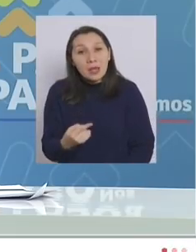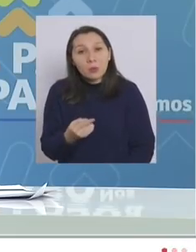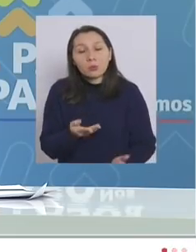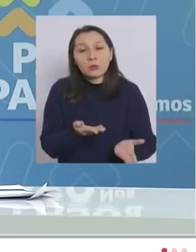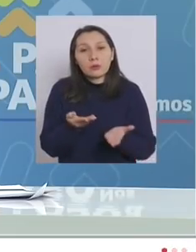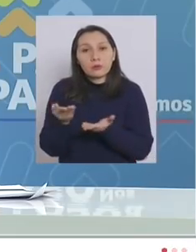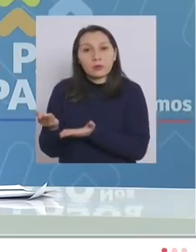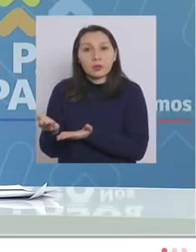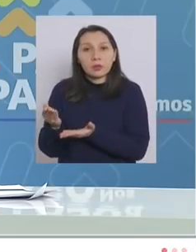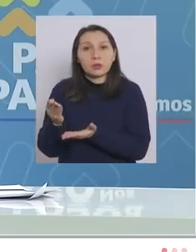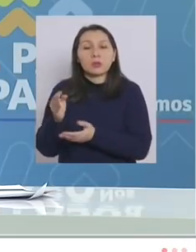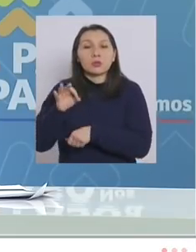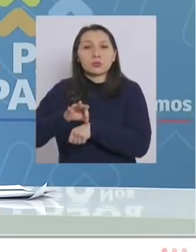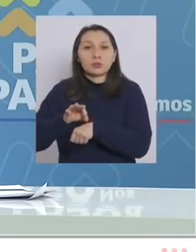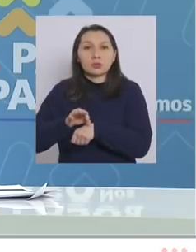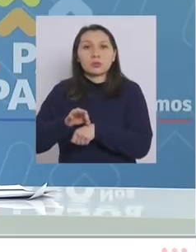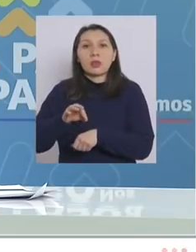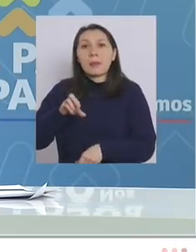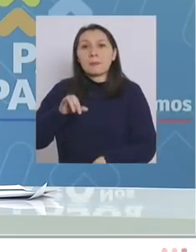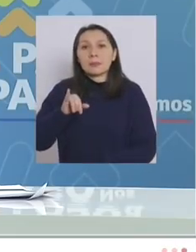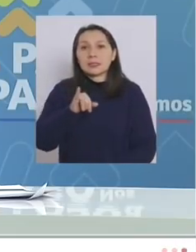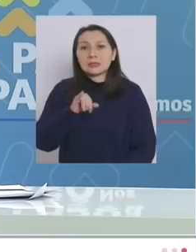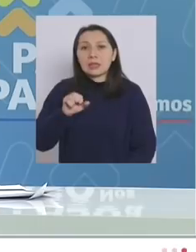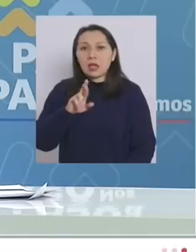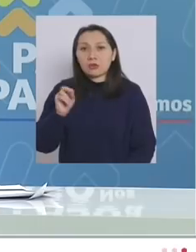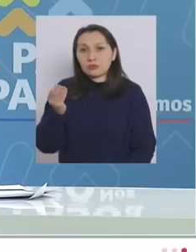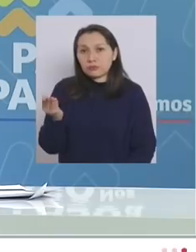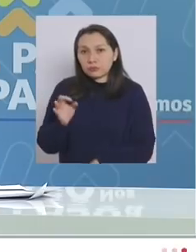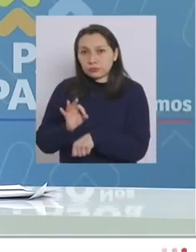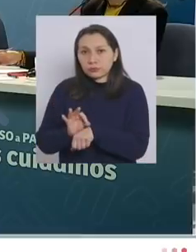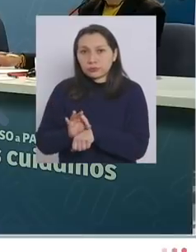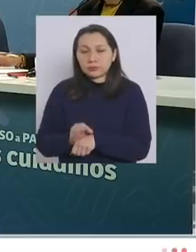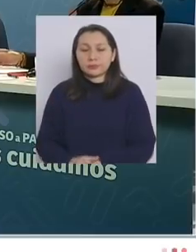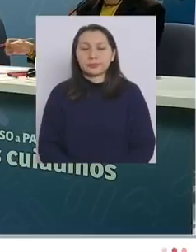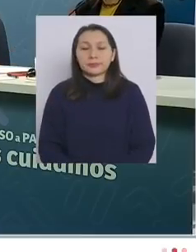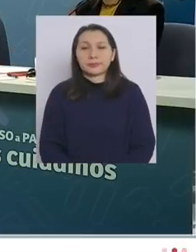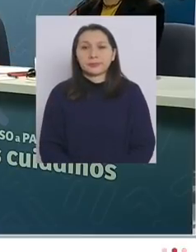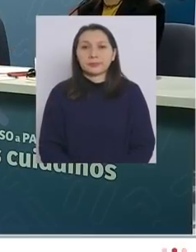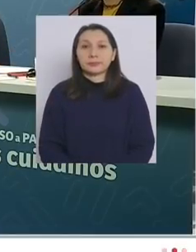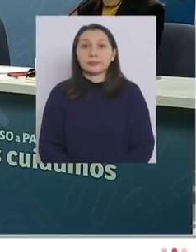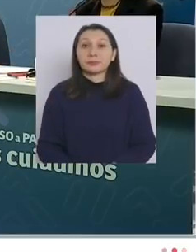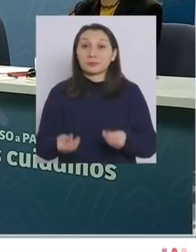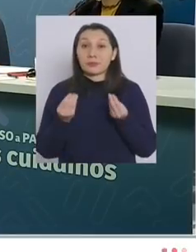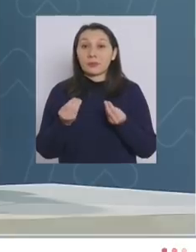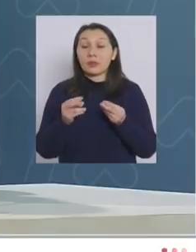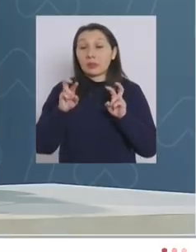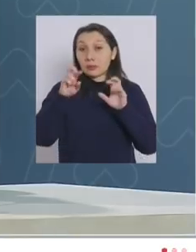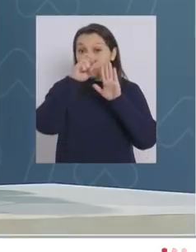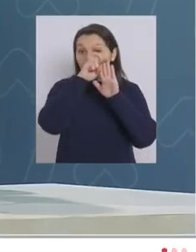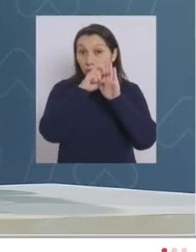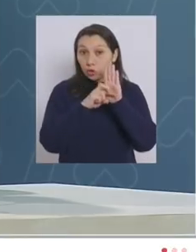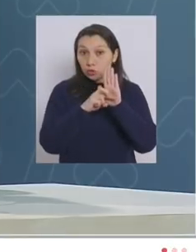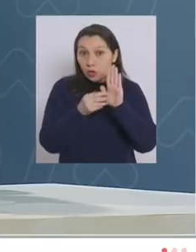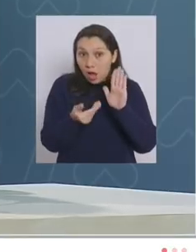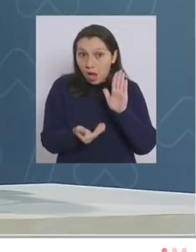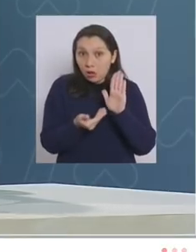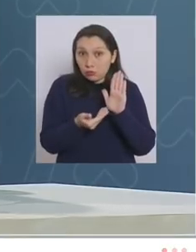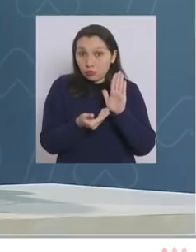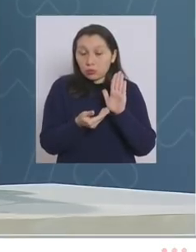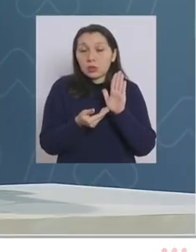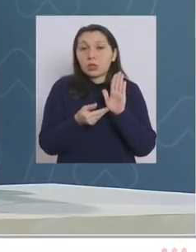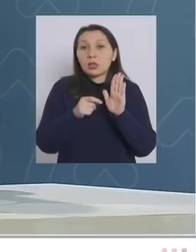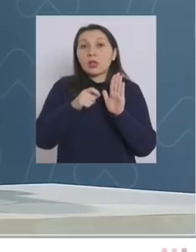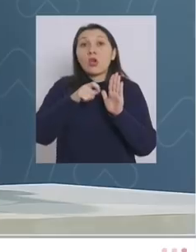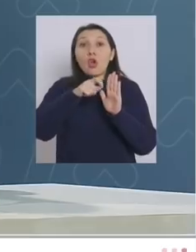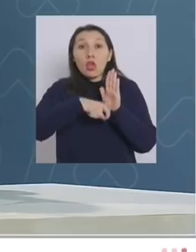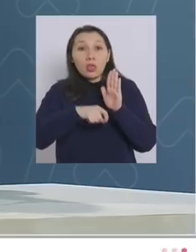se la voy a ceder a la doctora Alejandra Pizarro. Doctora. Bueno, según el protocolo vigente y el